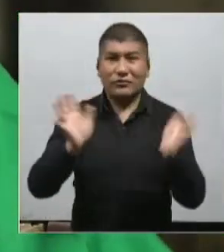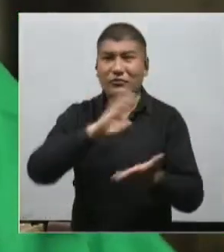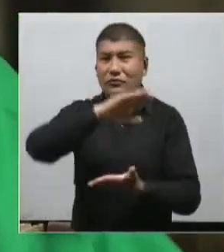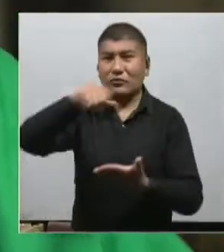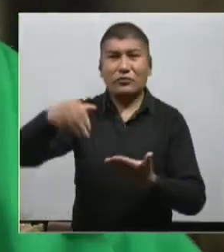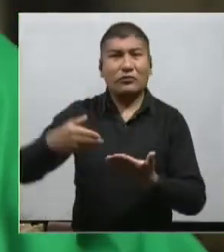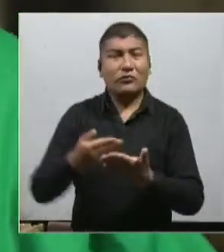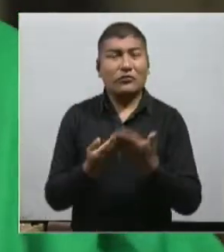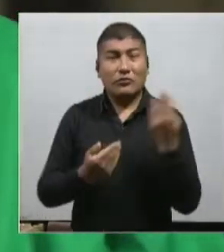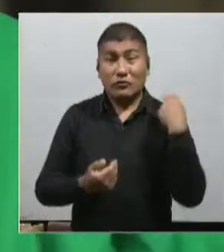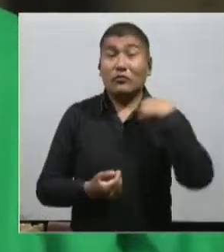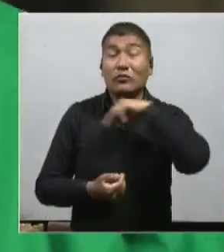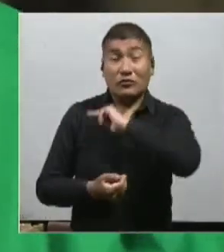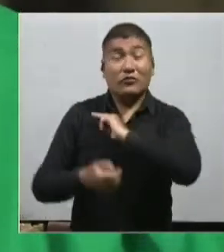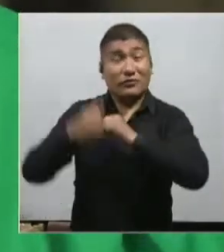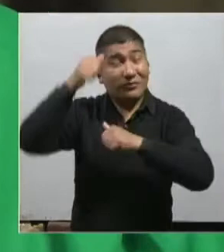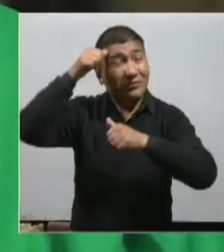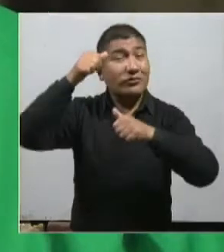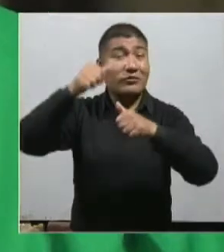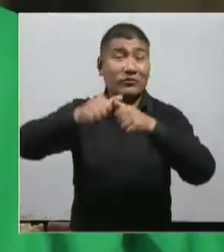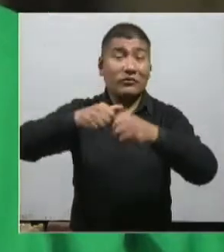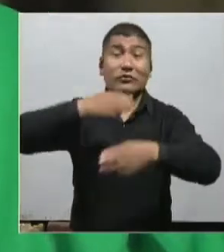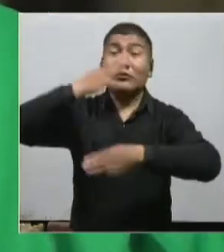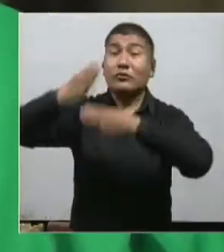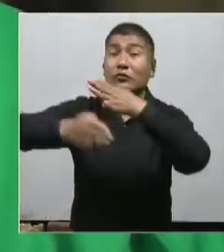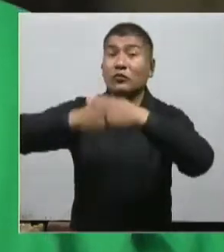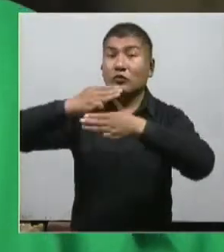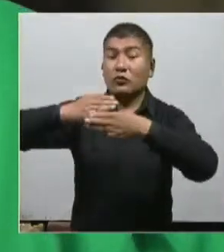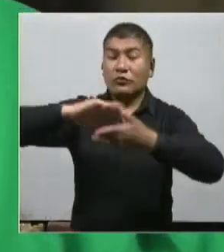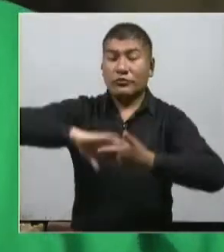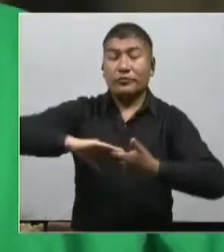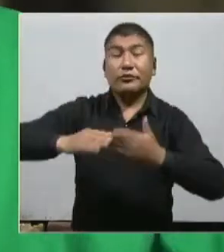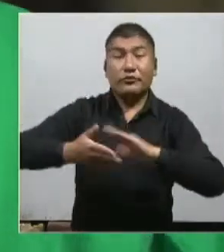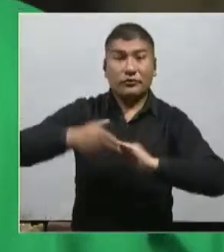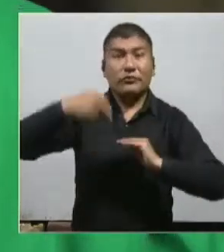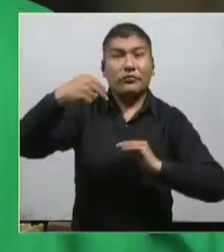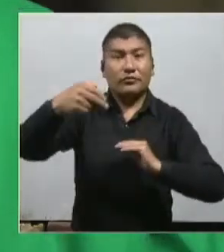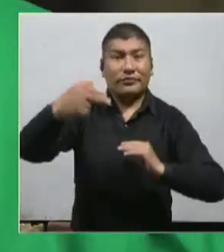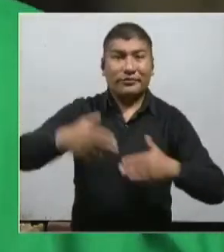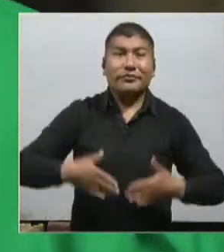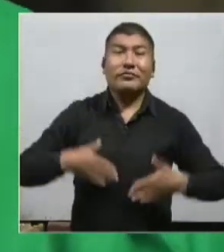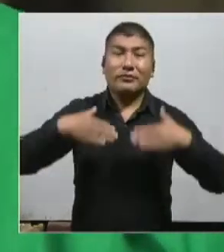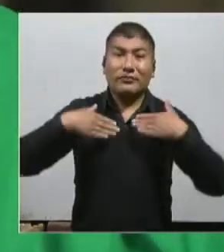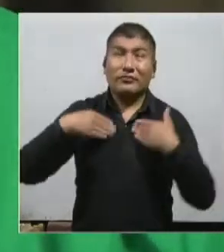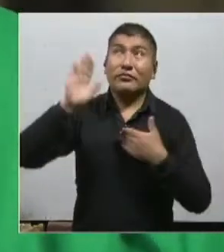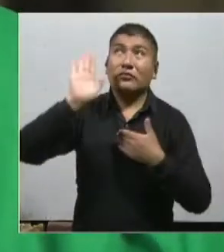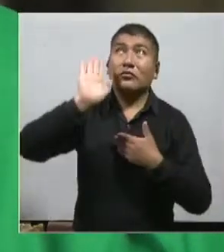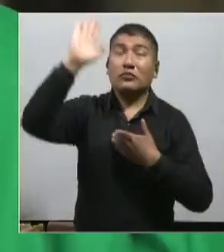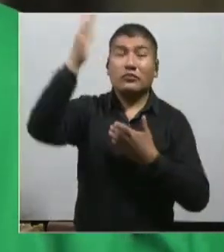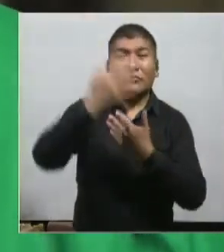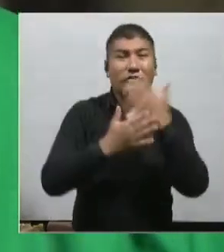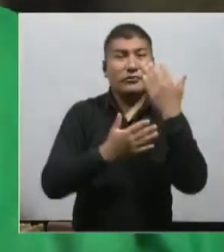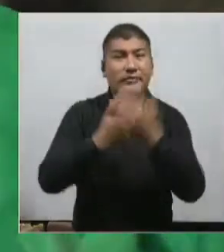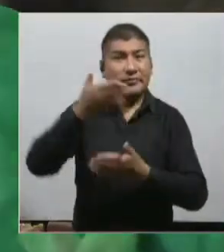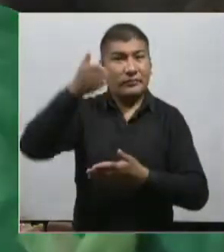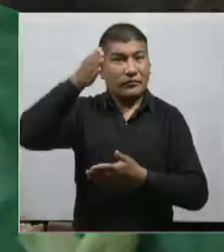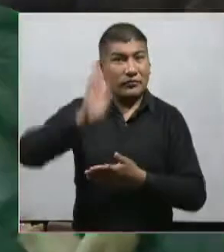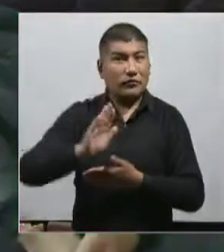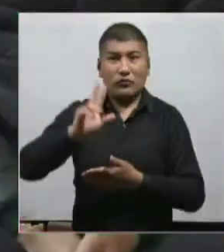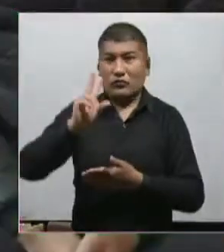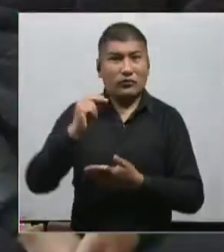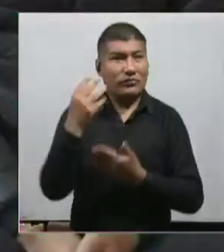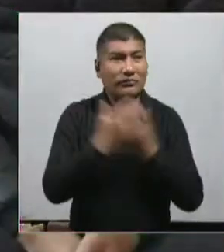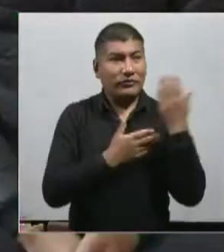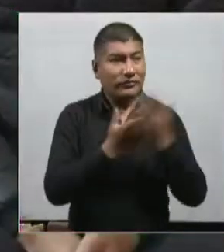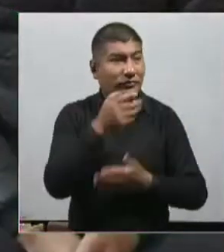Todos nosotros recordemos que el mundo, la historia y la vida está en manos de Dios. No está en manos